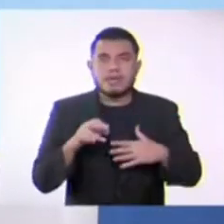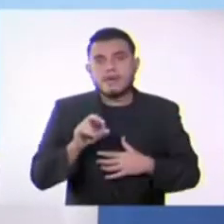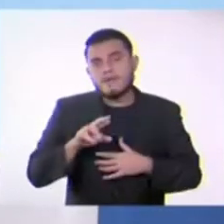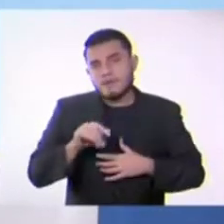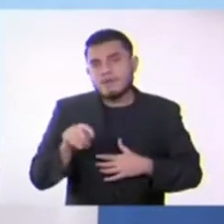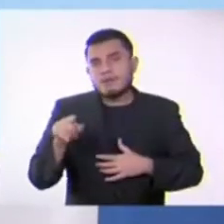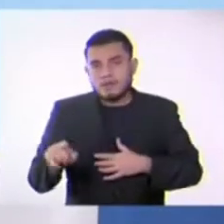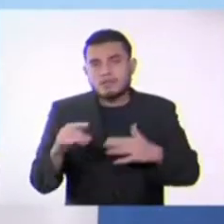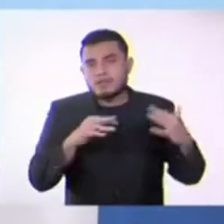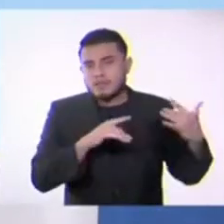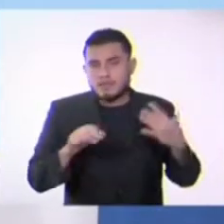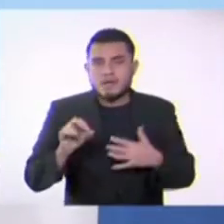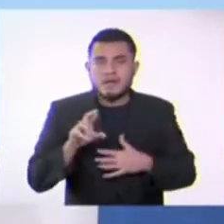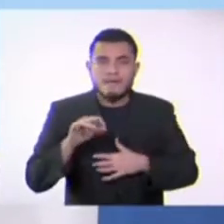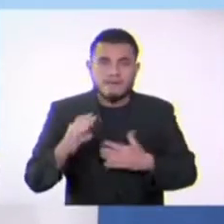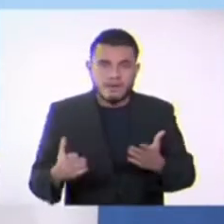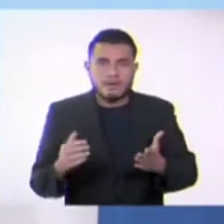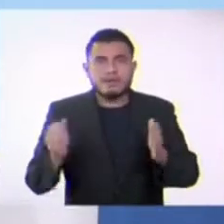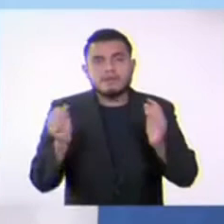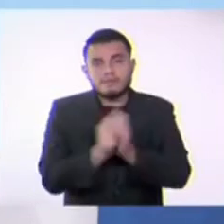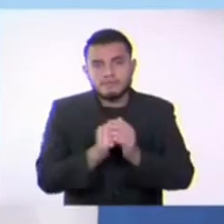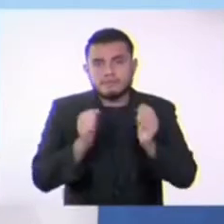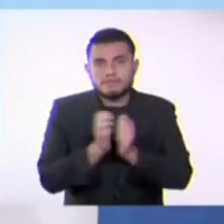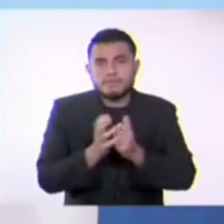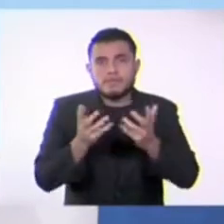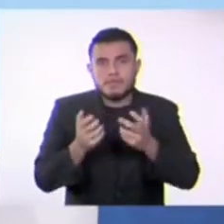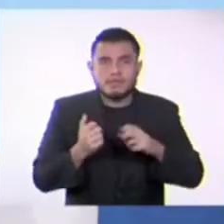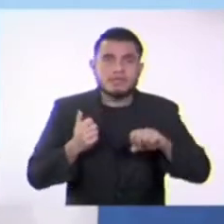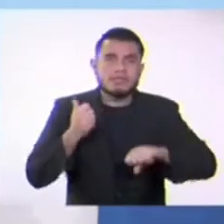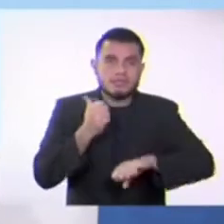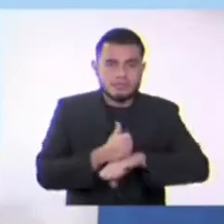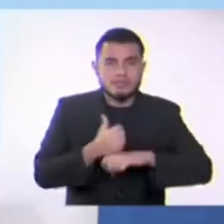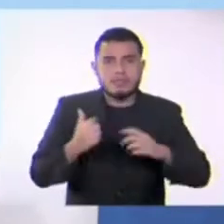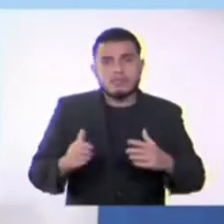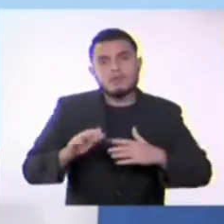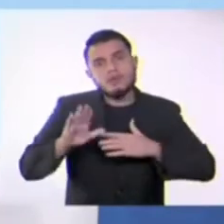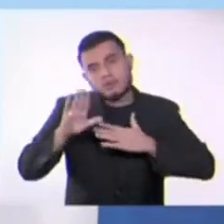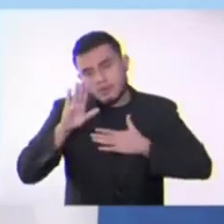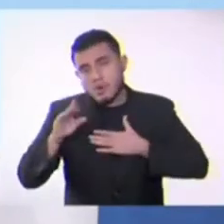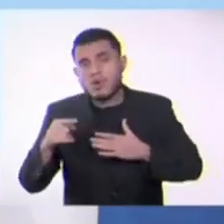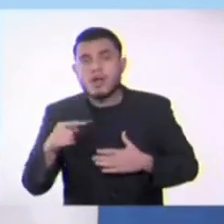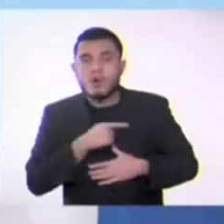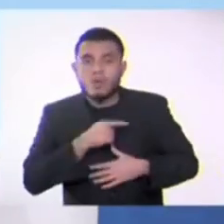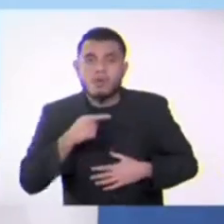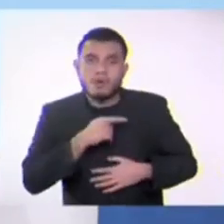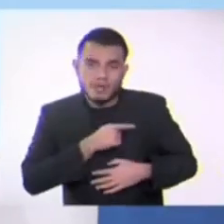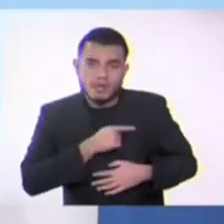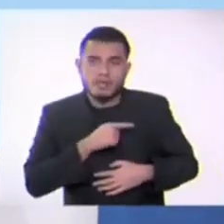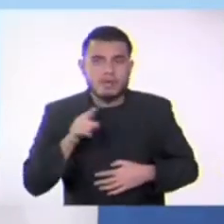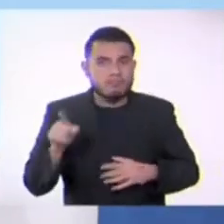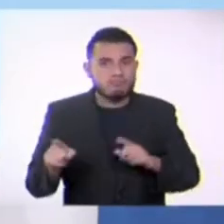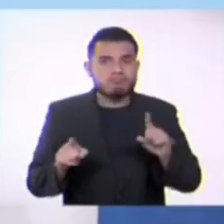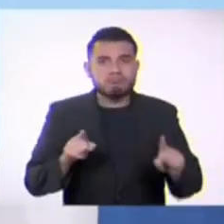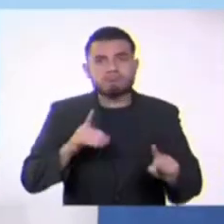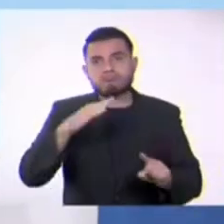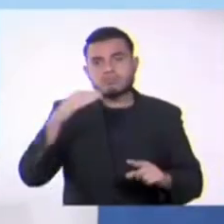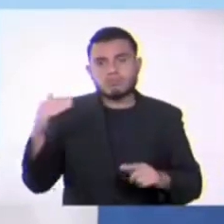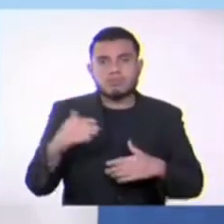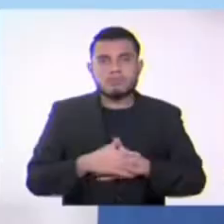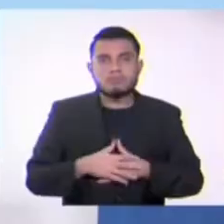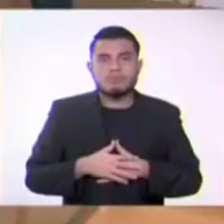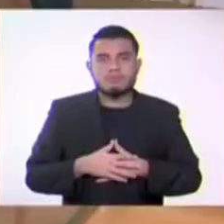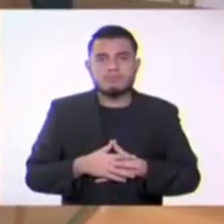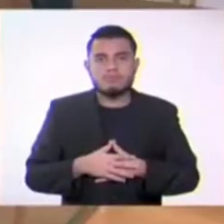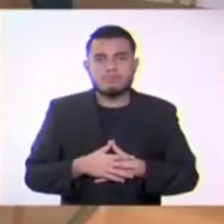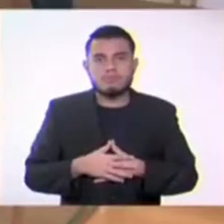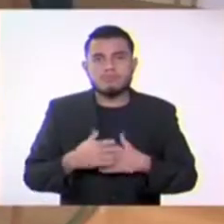Fría, los conflictos buscaban establecer el compromiso o la culpabilidad de uno de los bloques respecto a